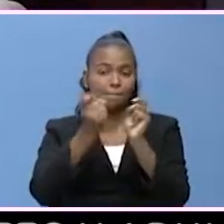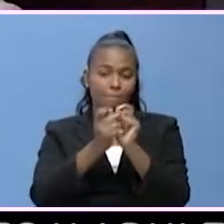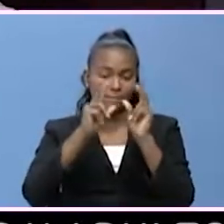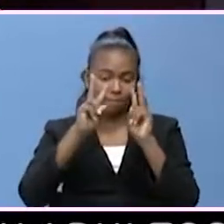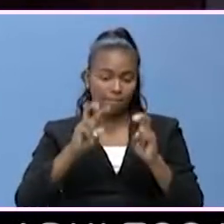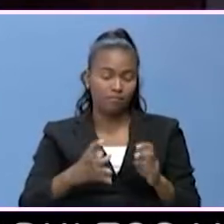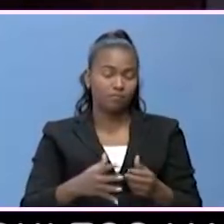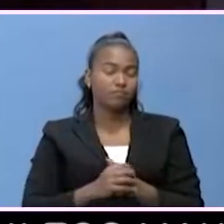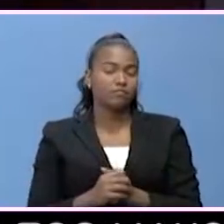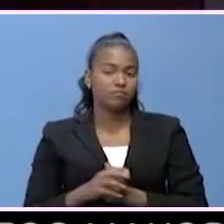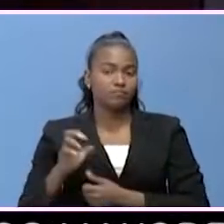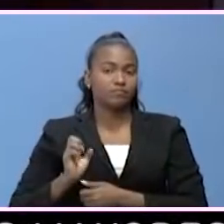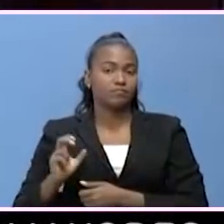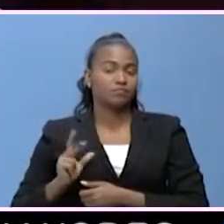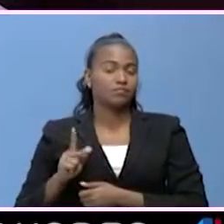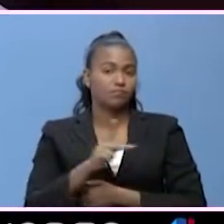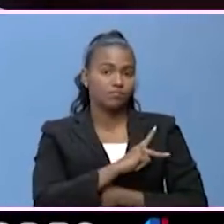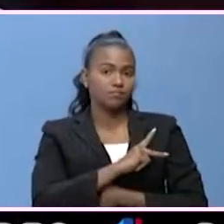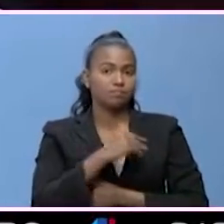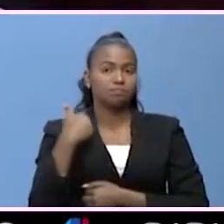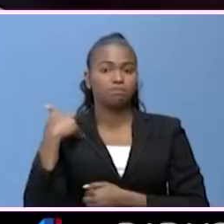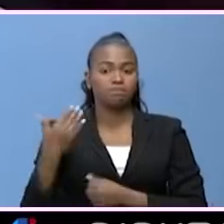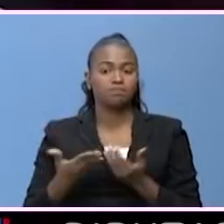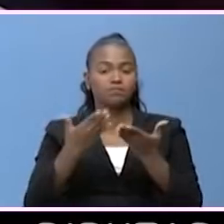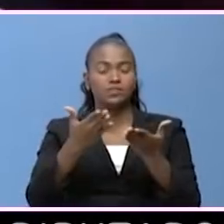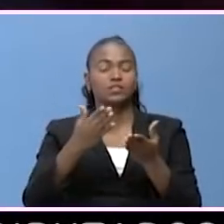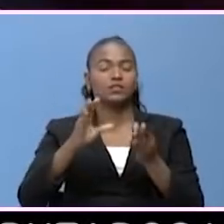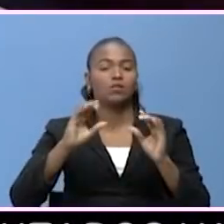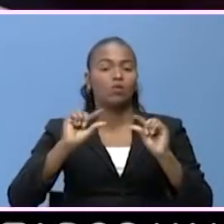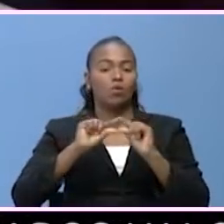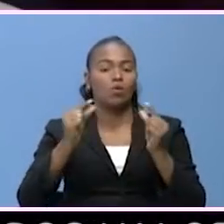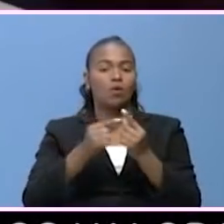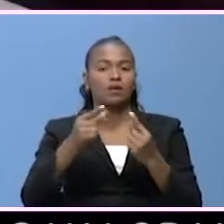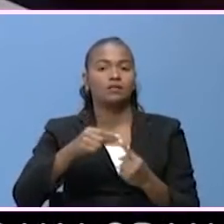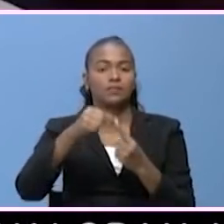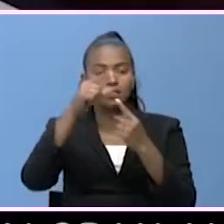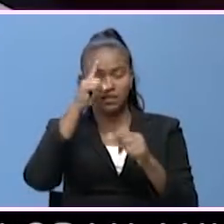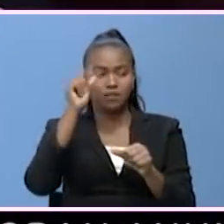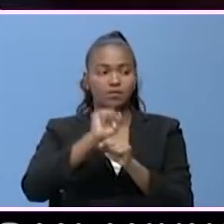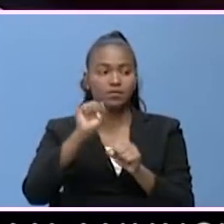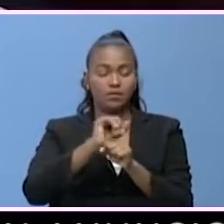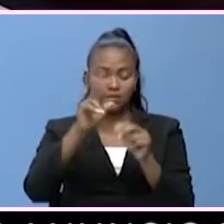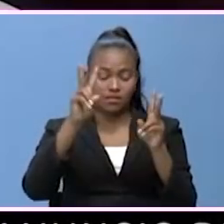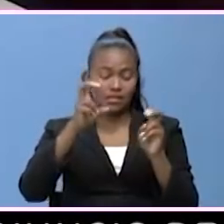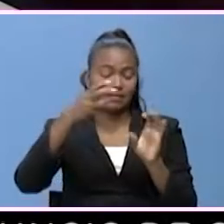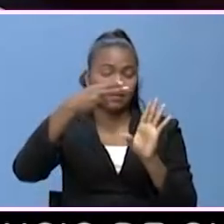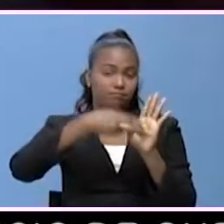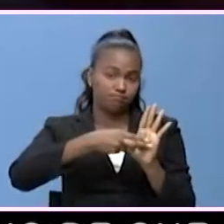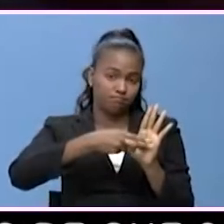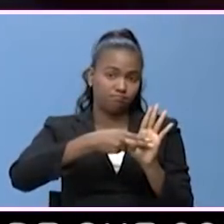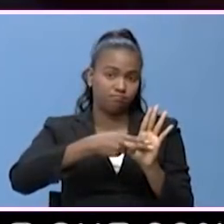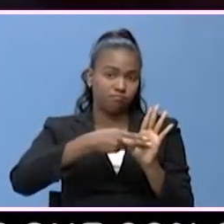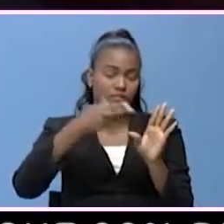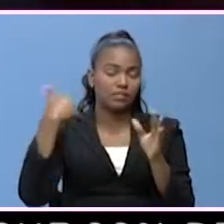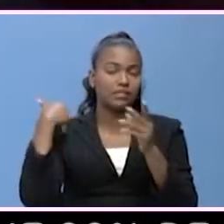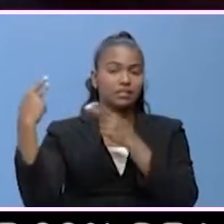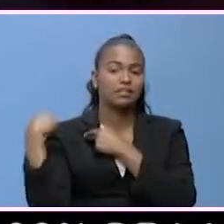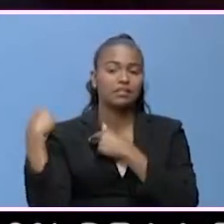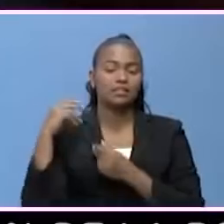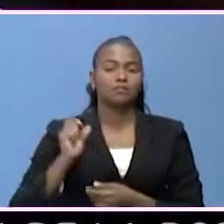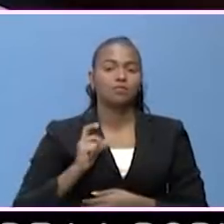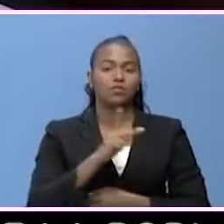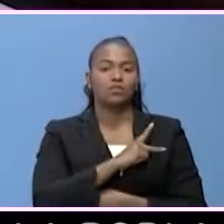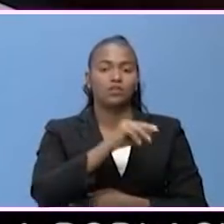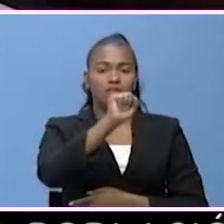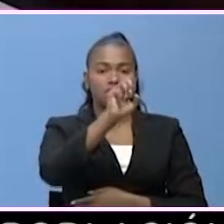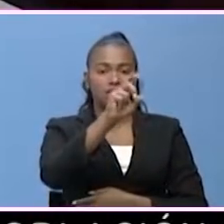de Diputados ha apoderado a una comisión especial que está trabajando el tema de combustibles, que la encabeza el diputado Cedeño, a